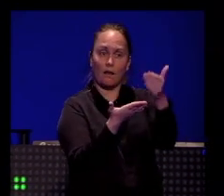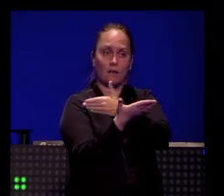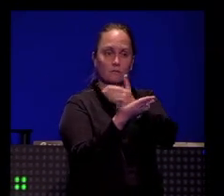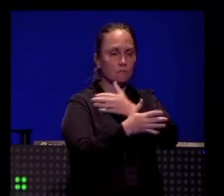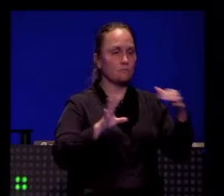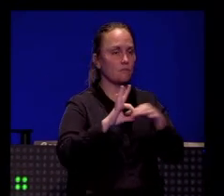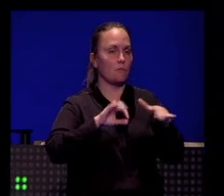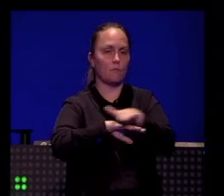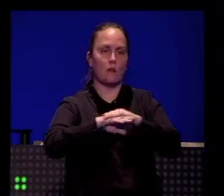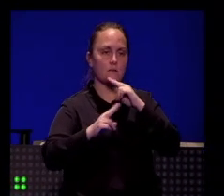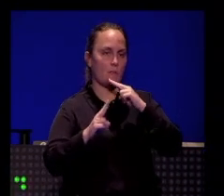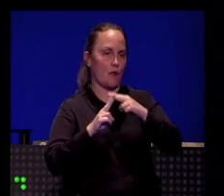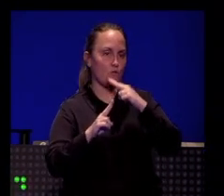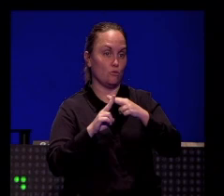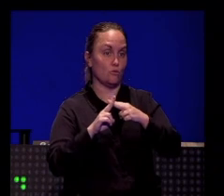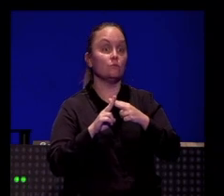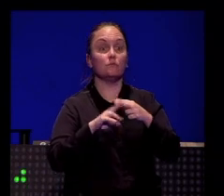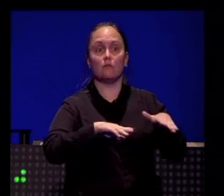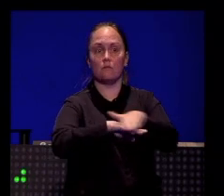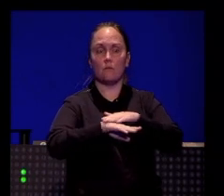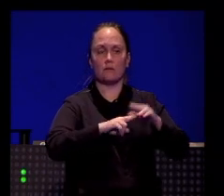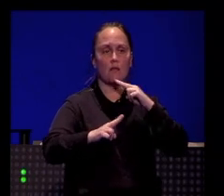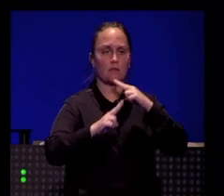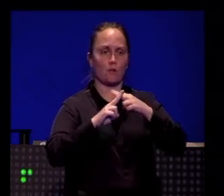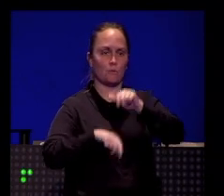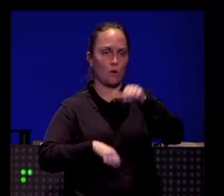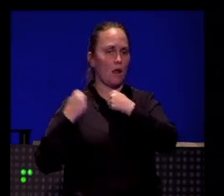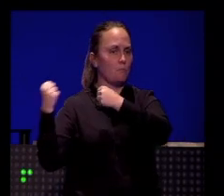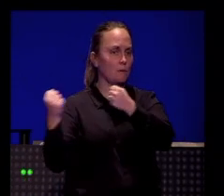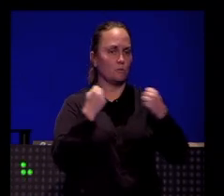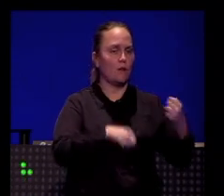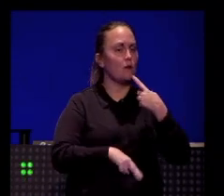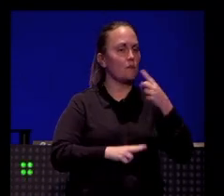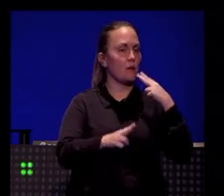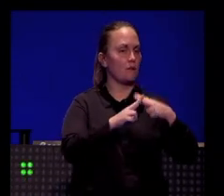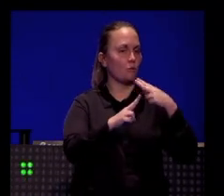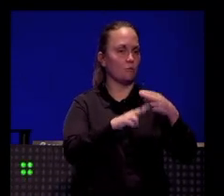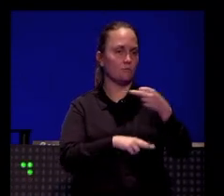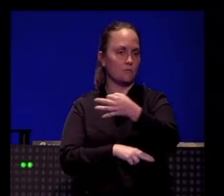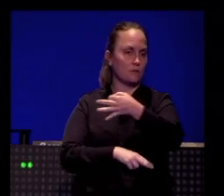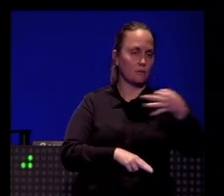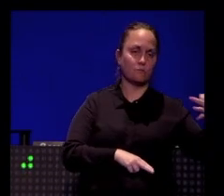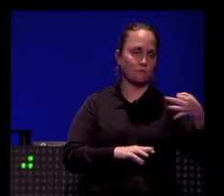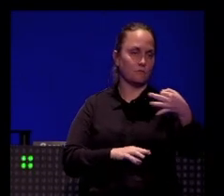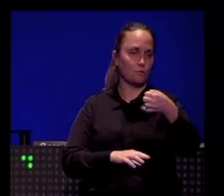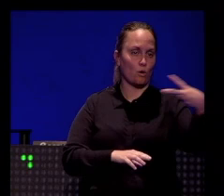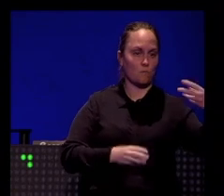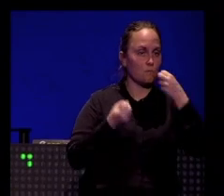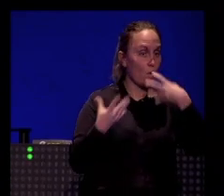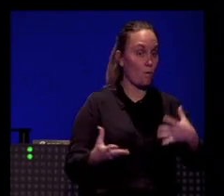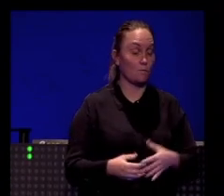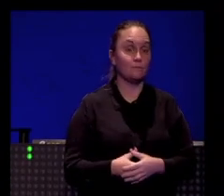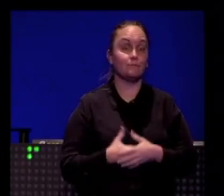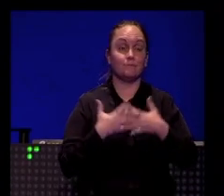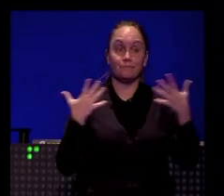datos porque está basado por los expertos que dicen que los datos están dando mejor resultados entonces más que nada